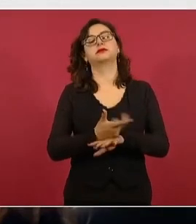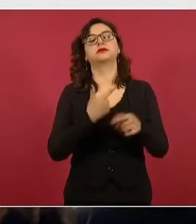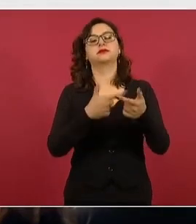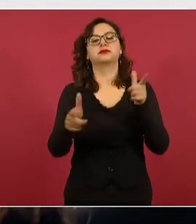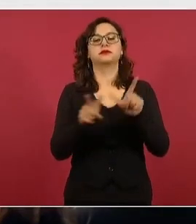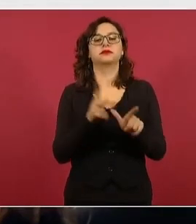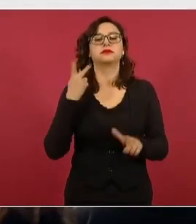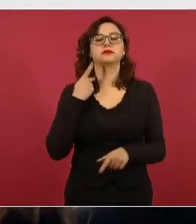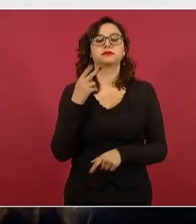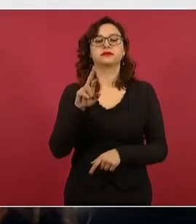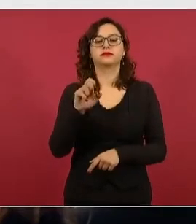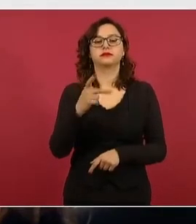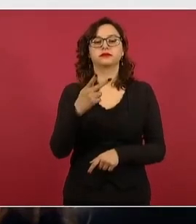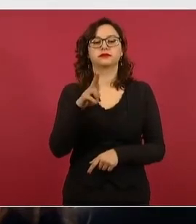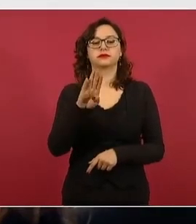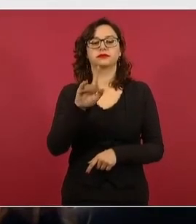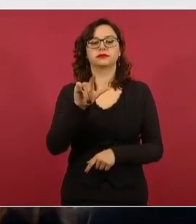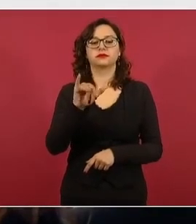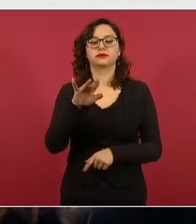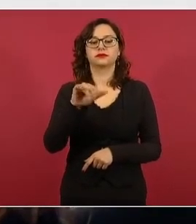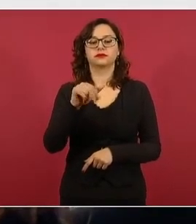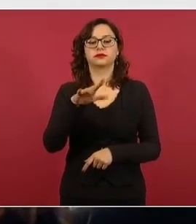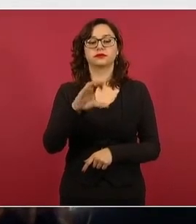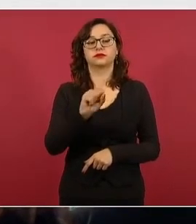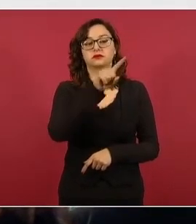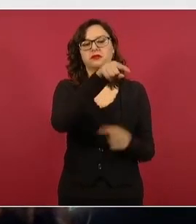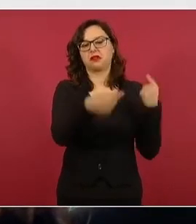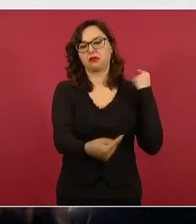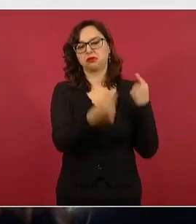una vez dijo que yo estaba mal